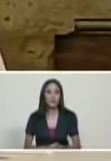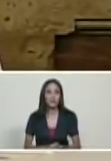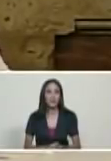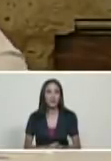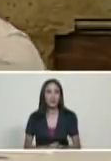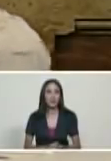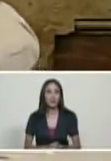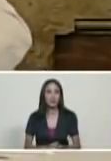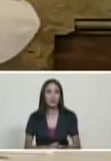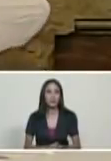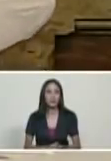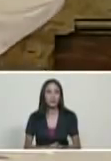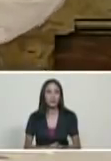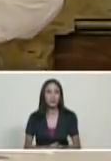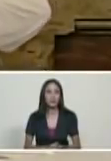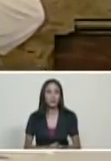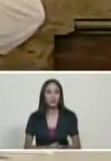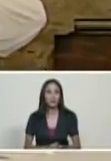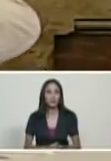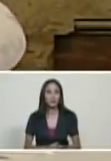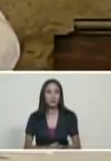varias celebridades.